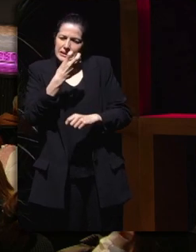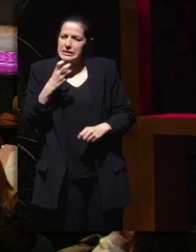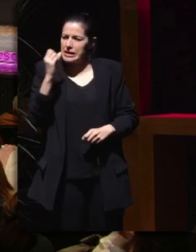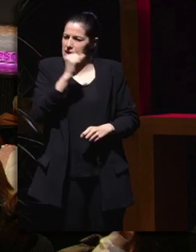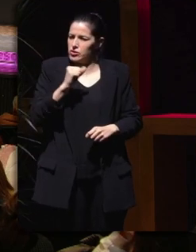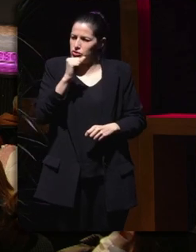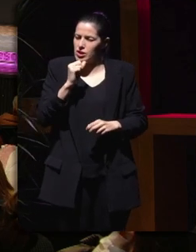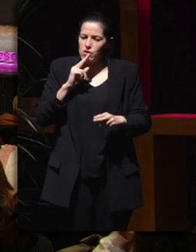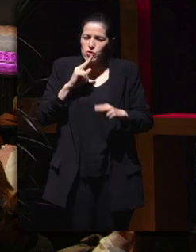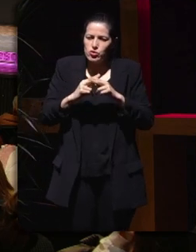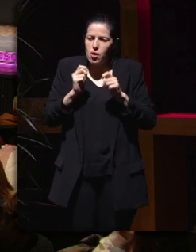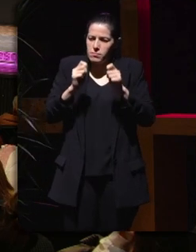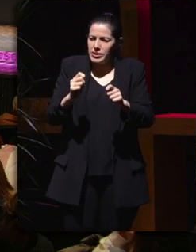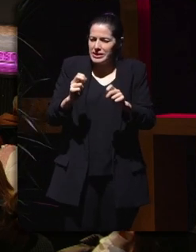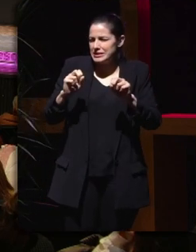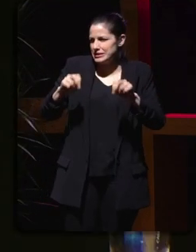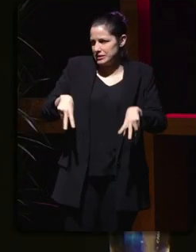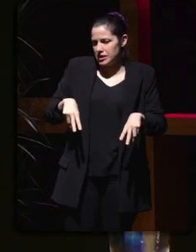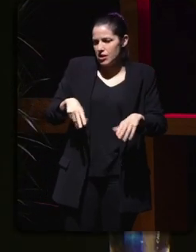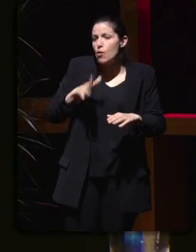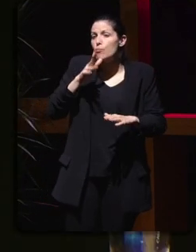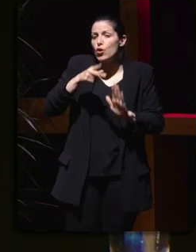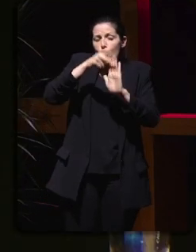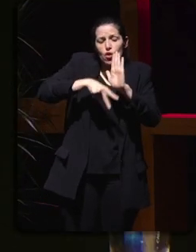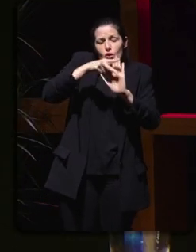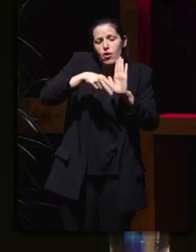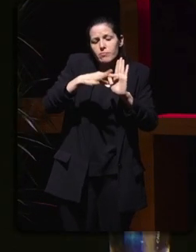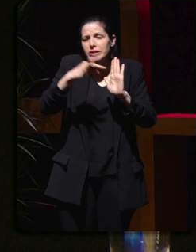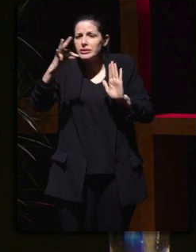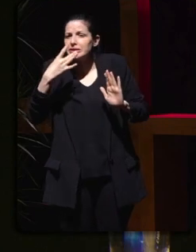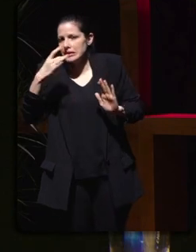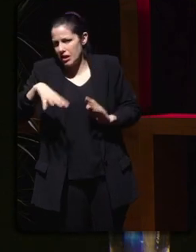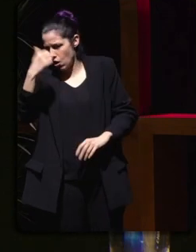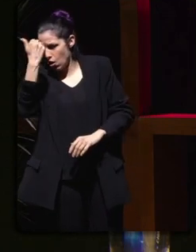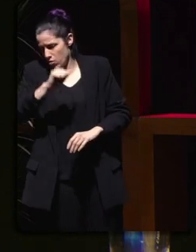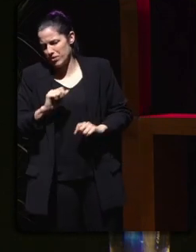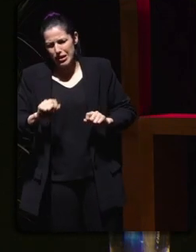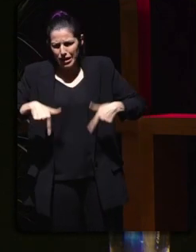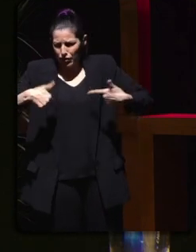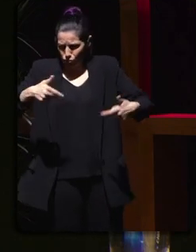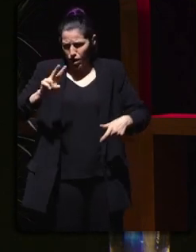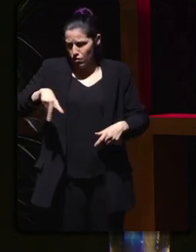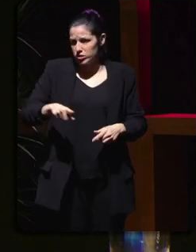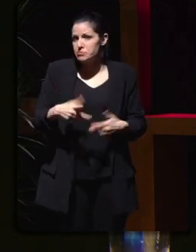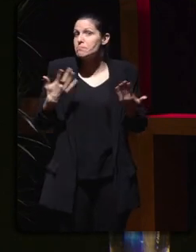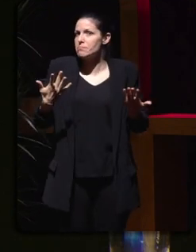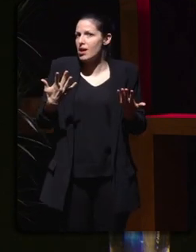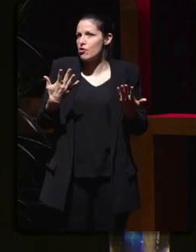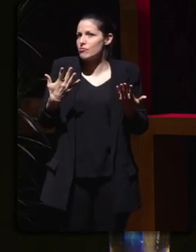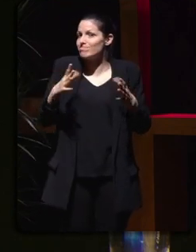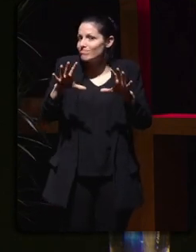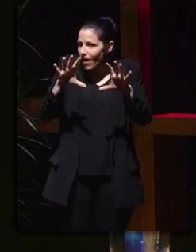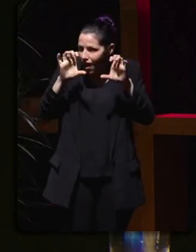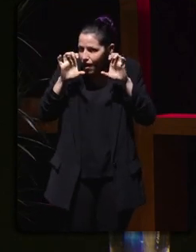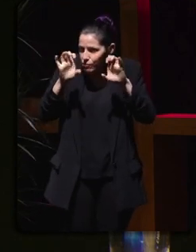años por una norma que eligieron hombres no es normal ni es natural pero nos lo han enseñado así entonces lo